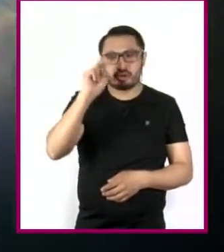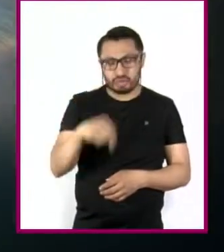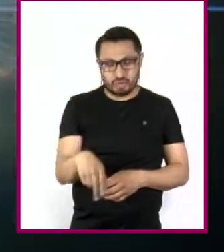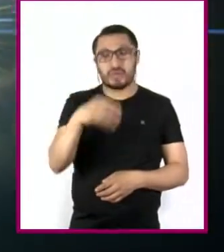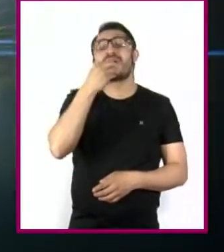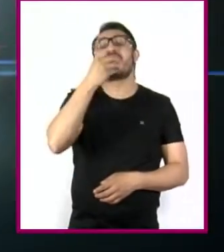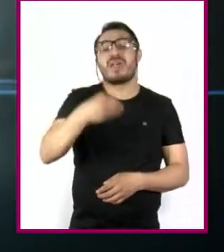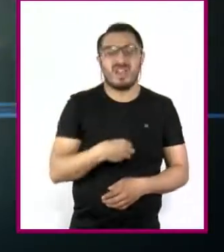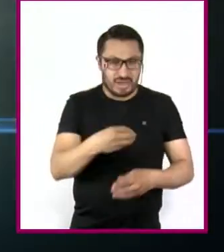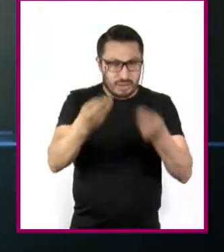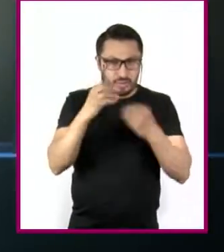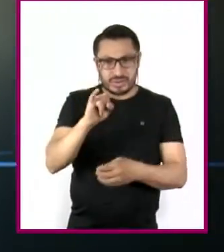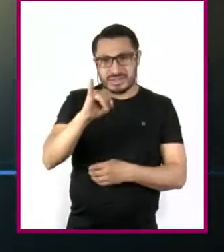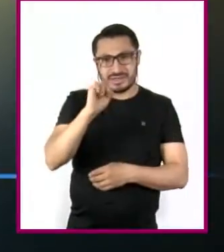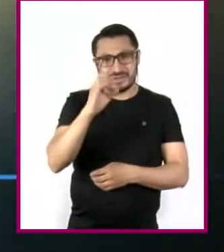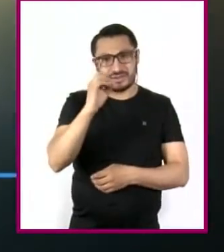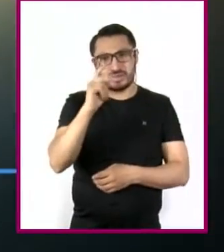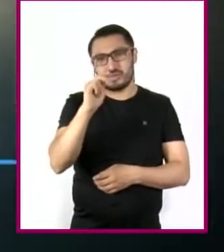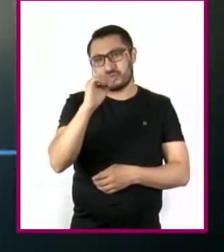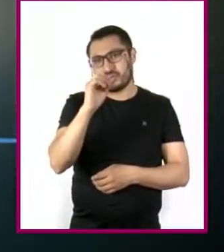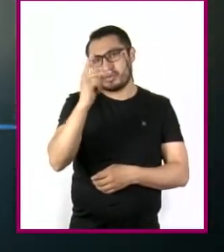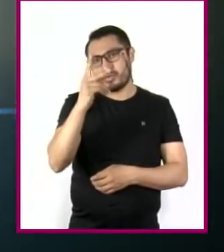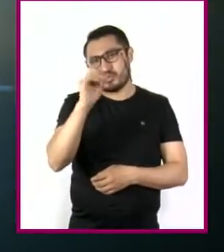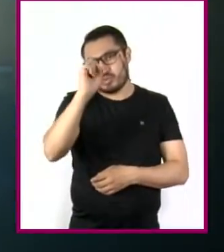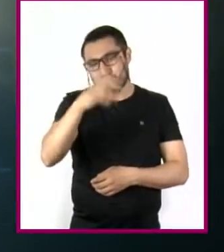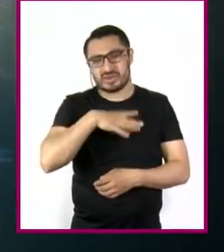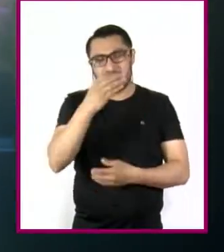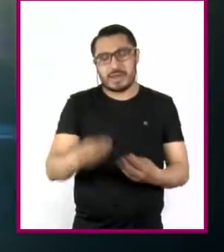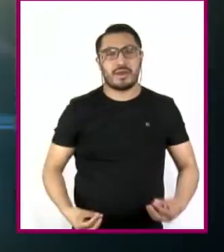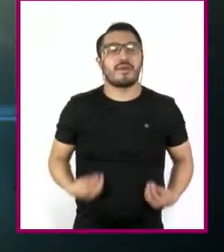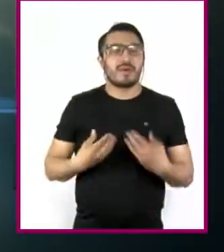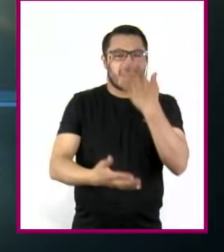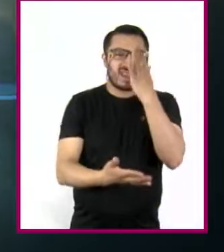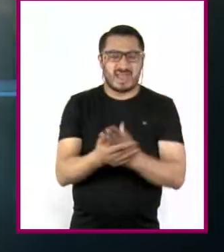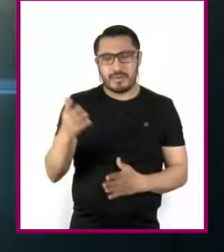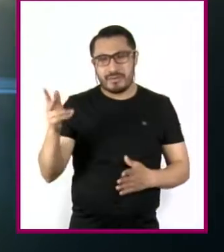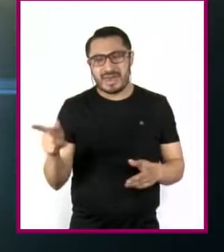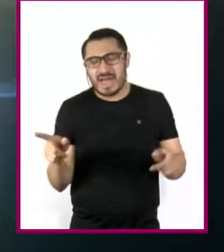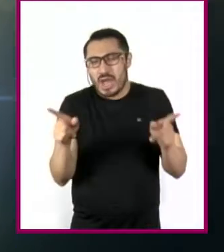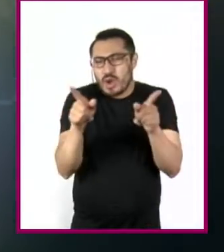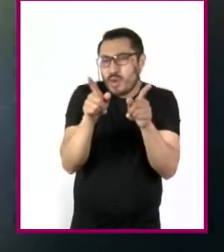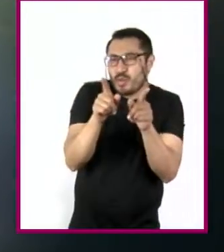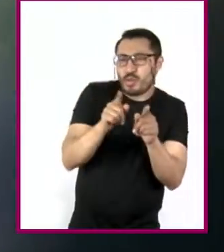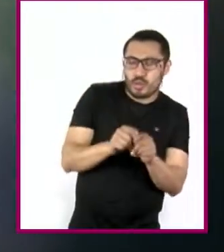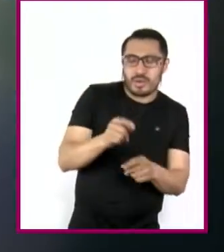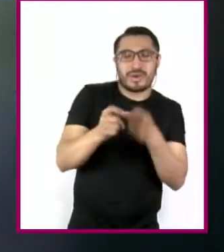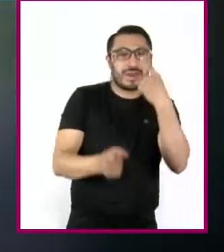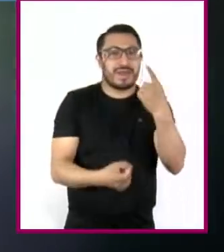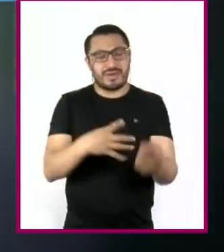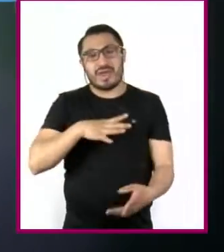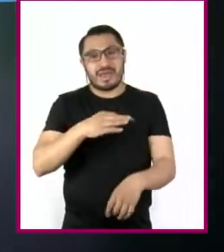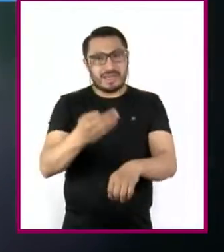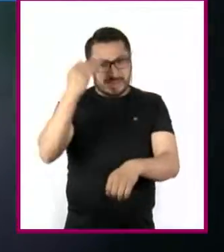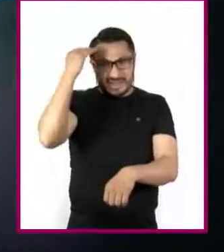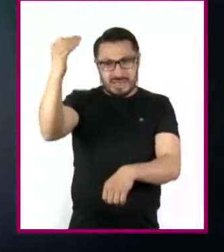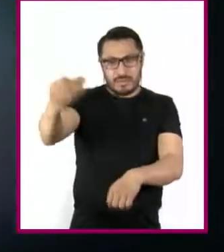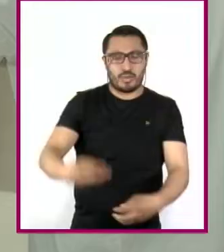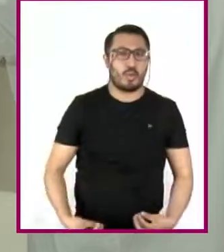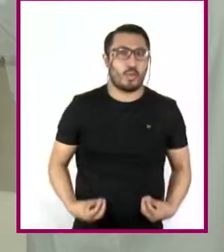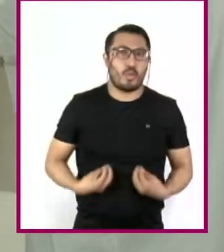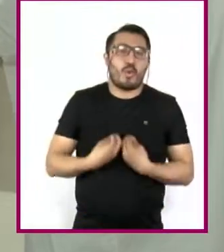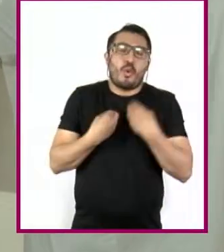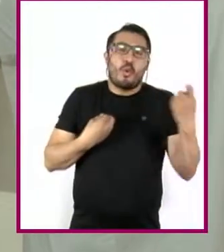de que muchos de los isótopos cosmogénicos tienen vidas medias relativamente cortas, algunos poseen tiempos de vida